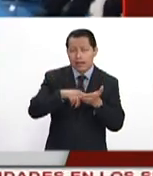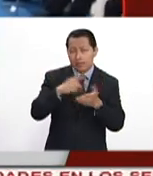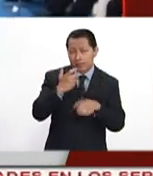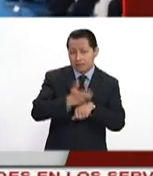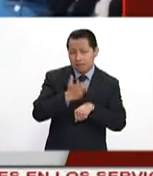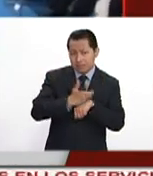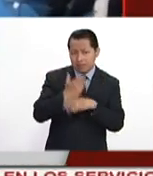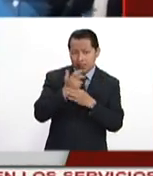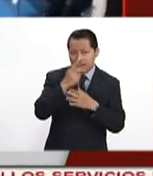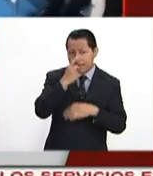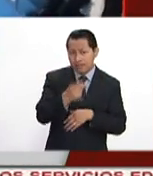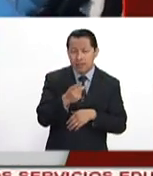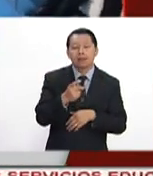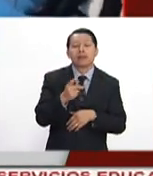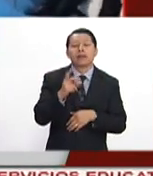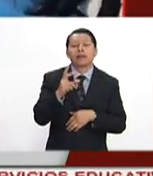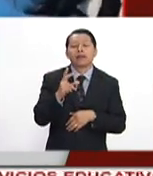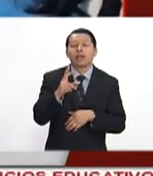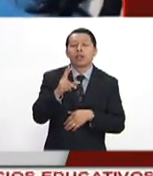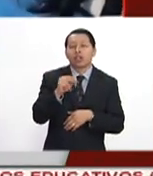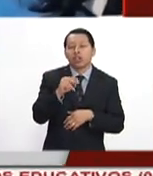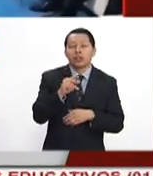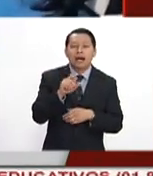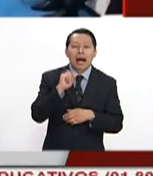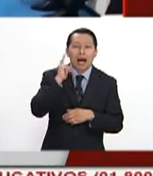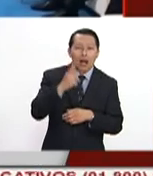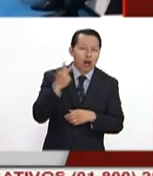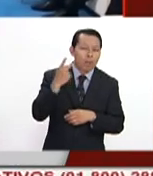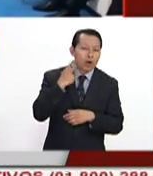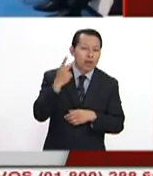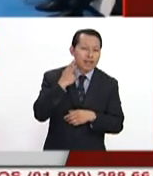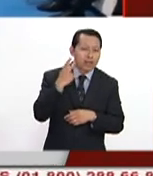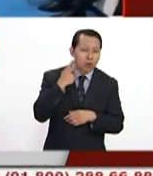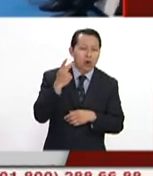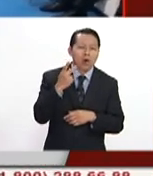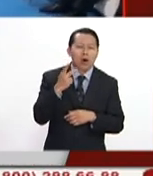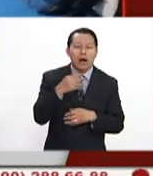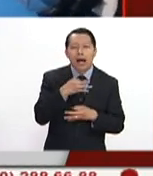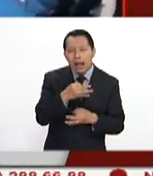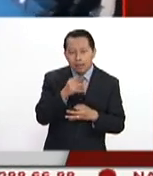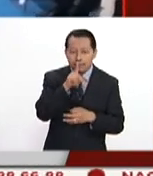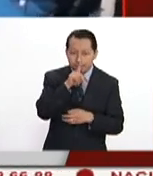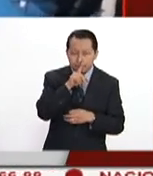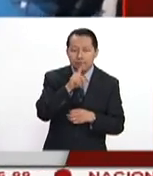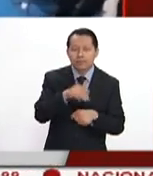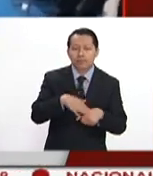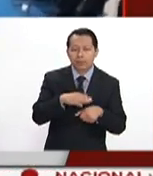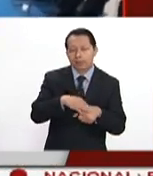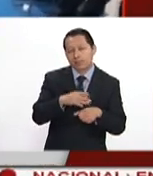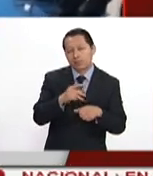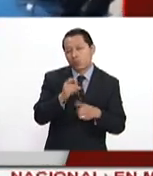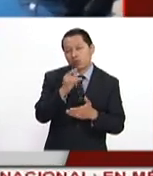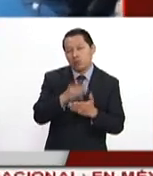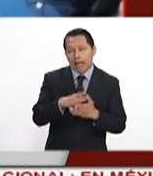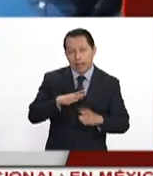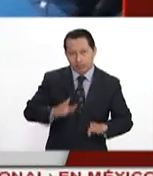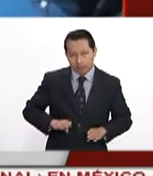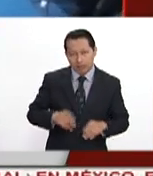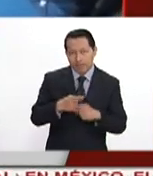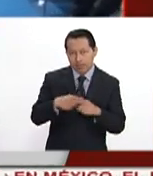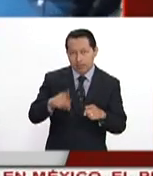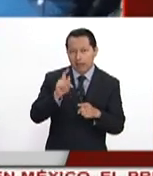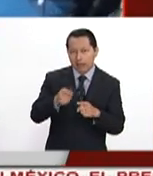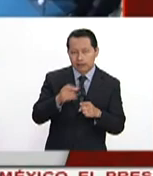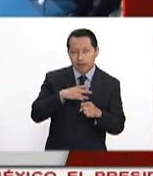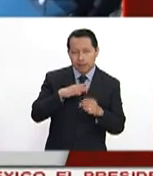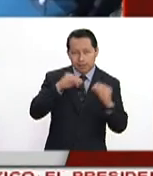dijo pues que no hay que tomar atajos que sean políticamente atractivos. Esta es la principal diferencia entre México y Canadá, la